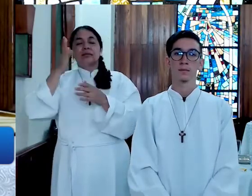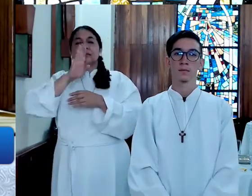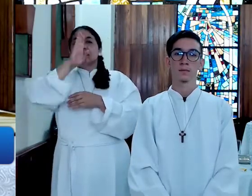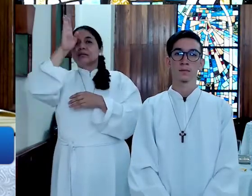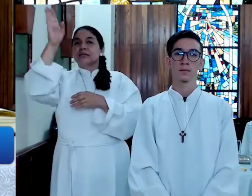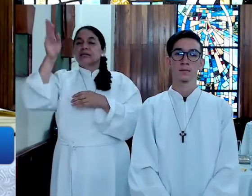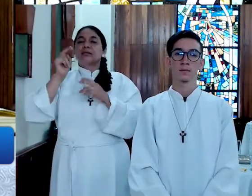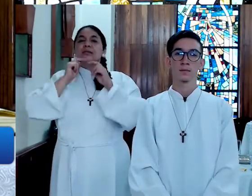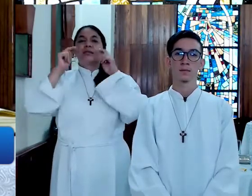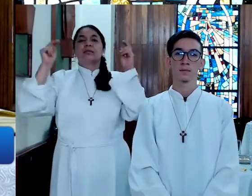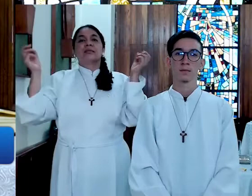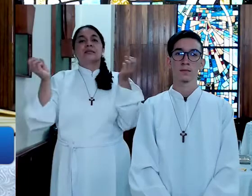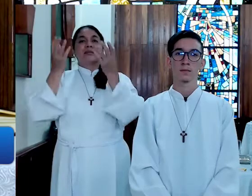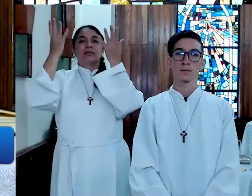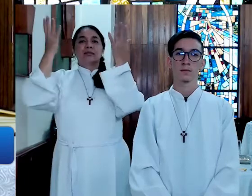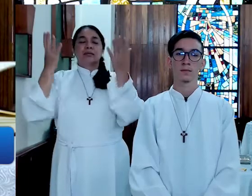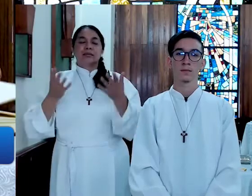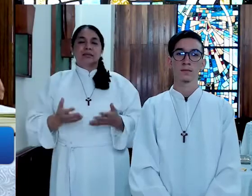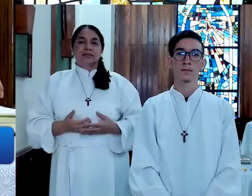el himno de tu gloria.